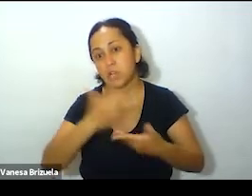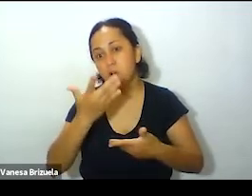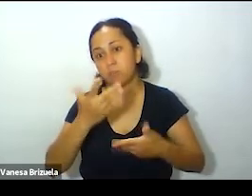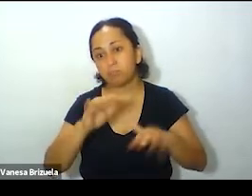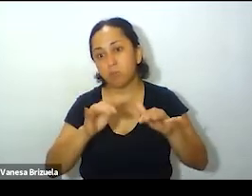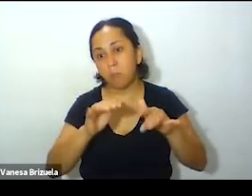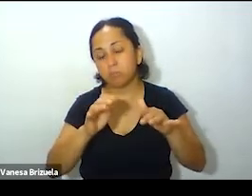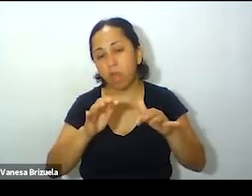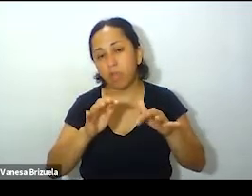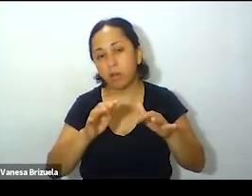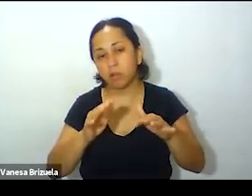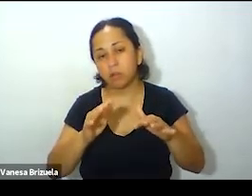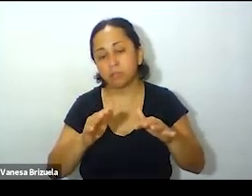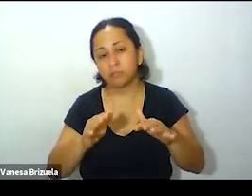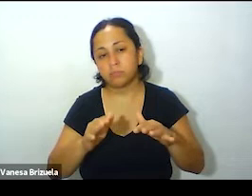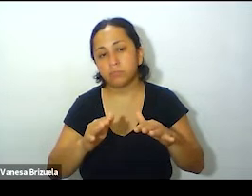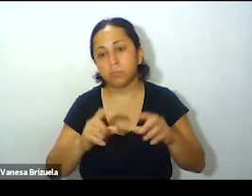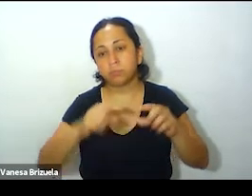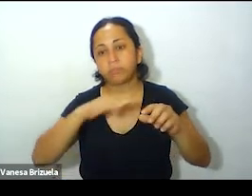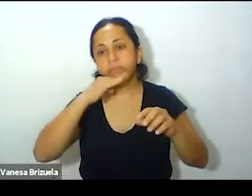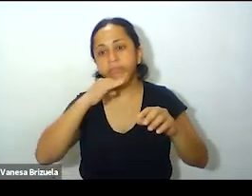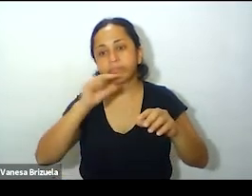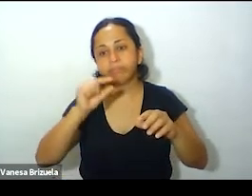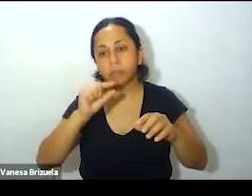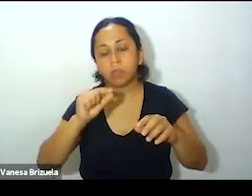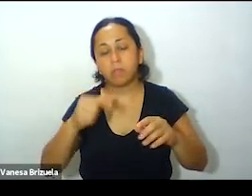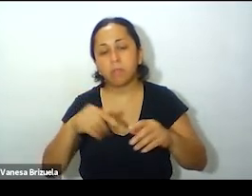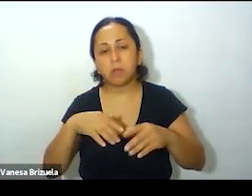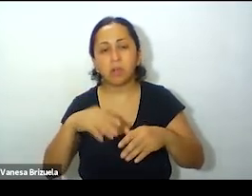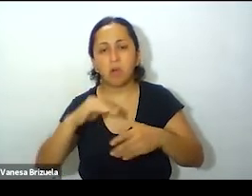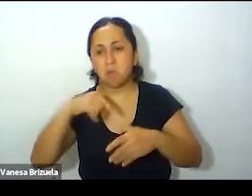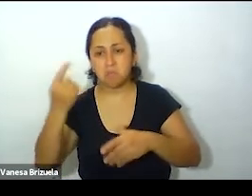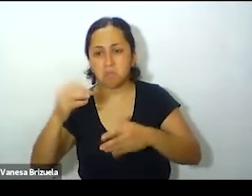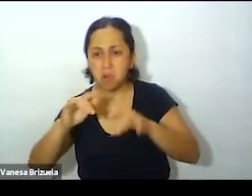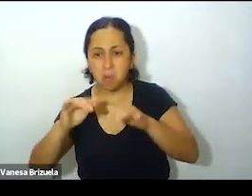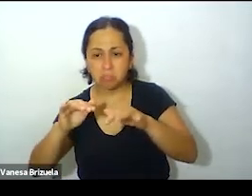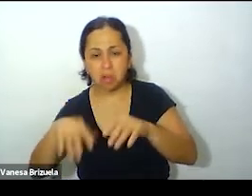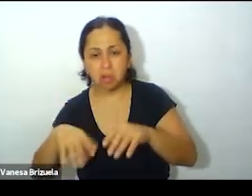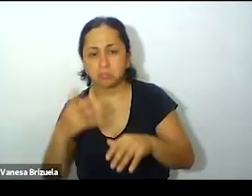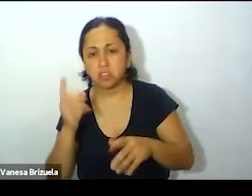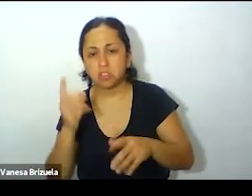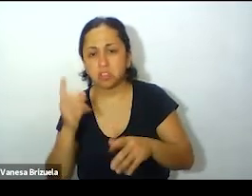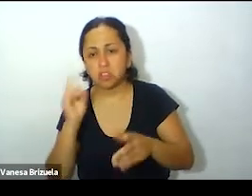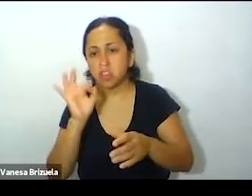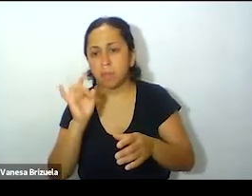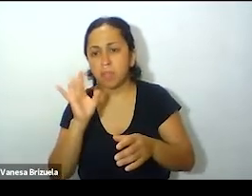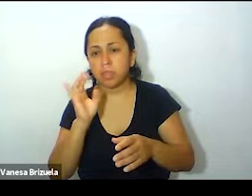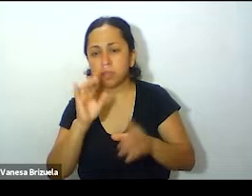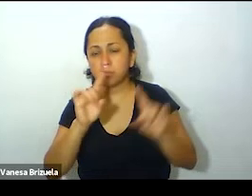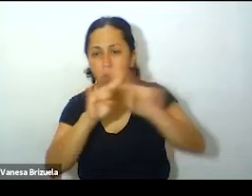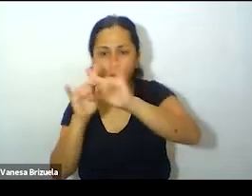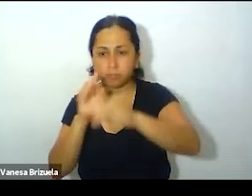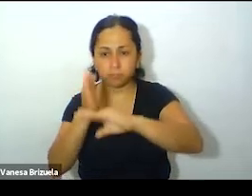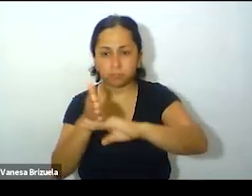está muy llena, entonces teniendo la oportunidad de abrirlo en cualquier compu con loguearse,